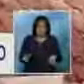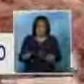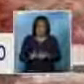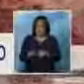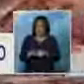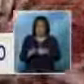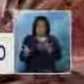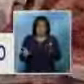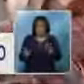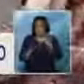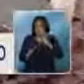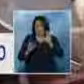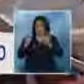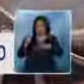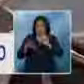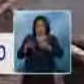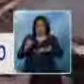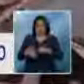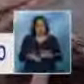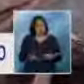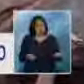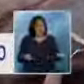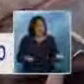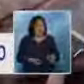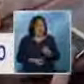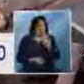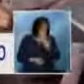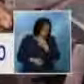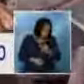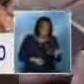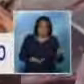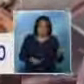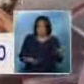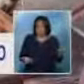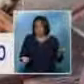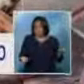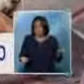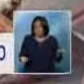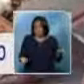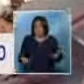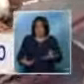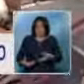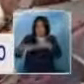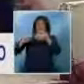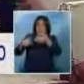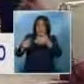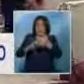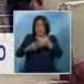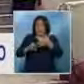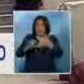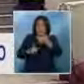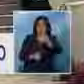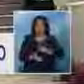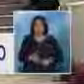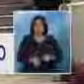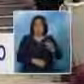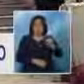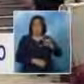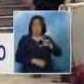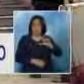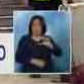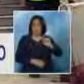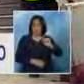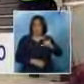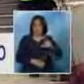un botadero si efectivamente no se puede apreciar no inclusive las paredes en mal estado mariscal andrés avelino